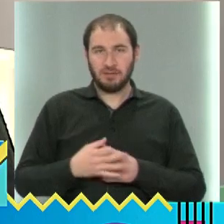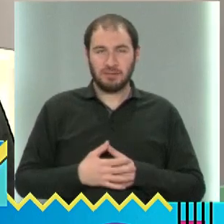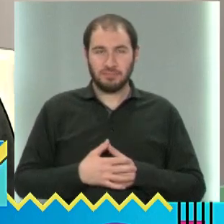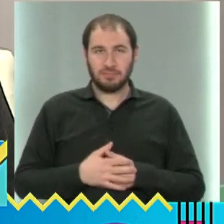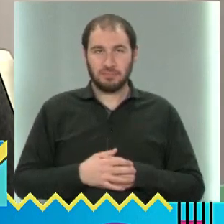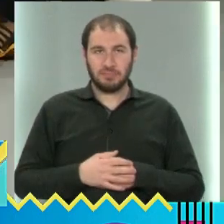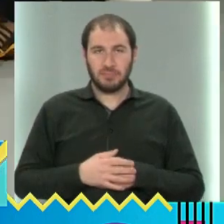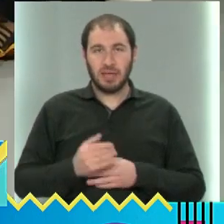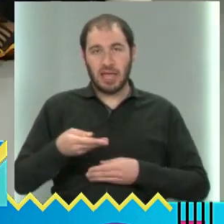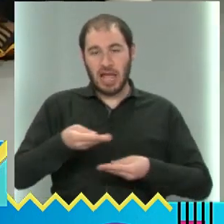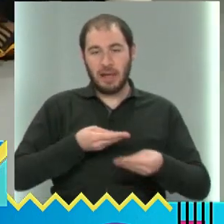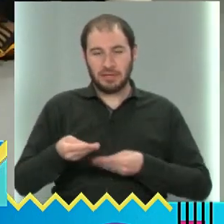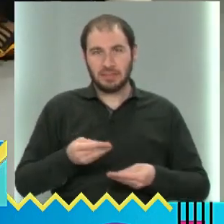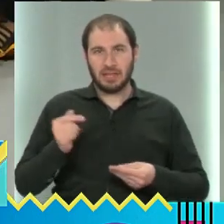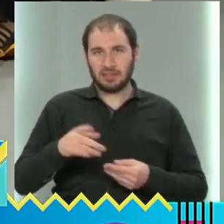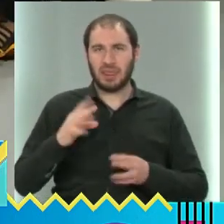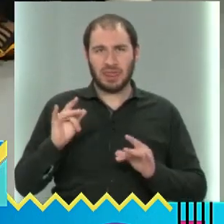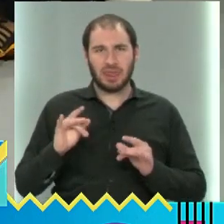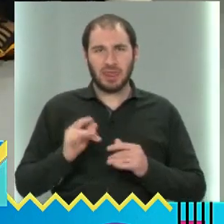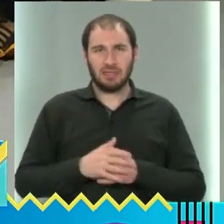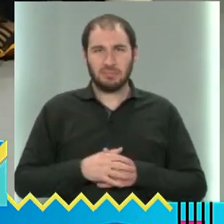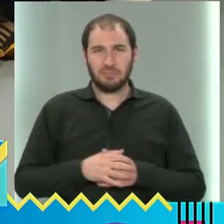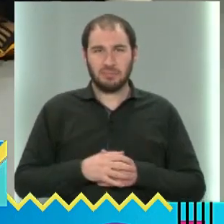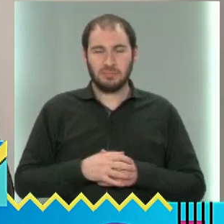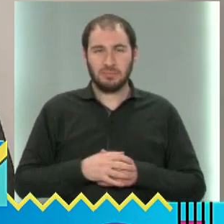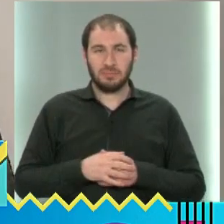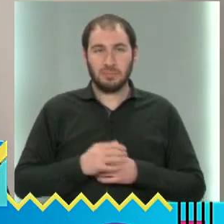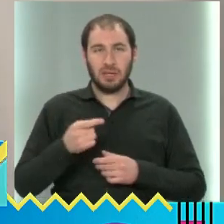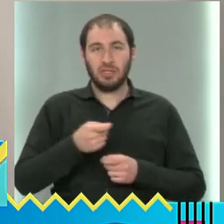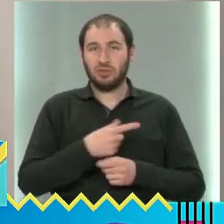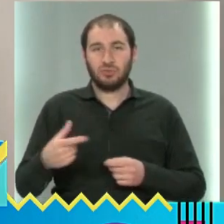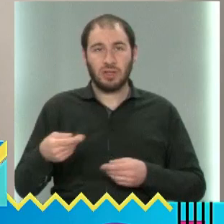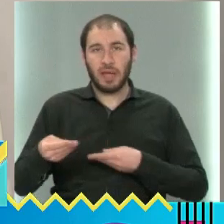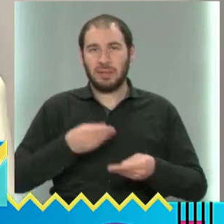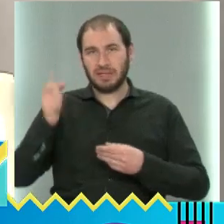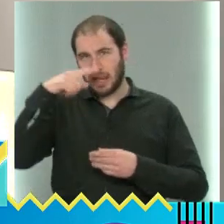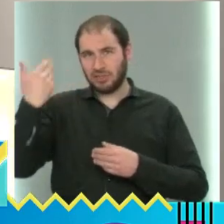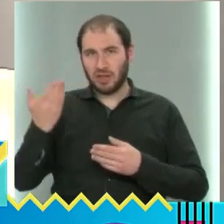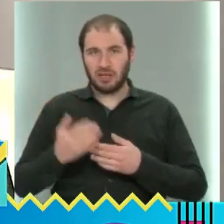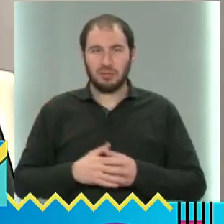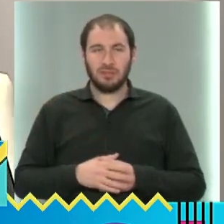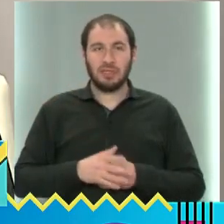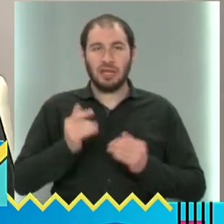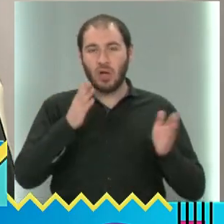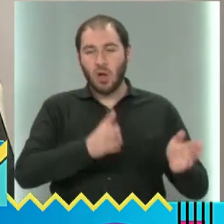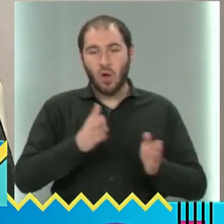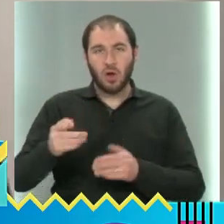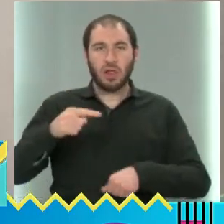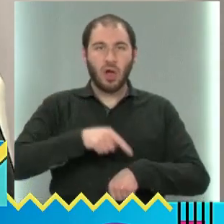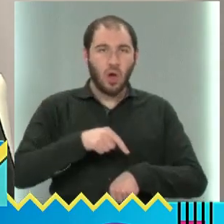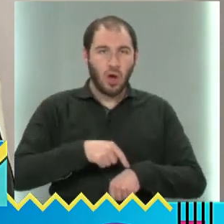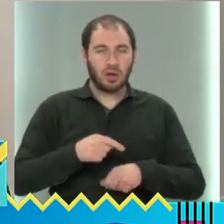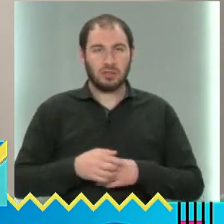bueno, para un empresario es muy, muy complicado tener en sueldos de empresas multinacionales y estructuras de